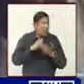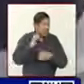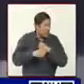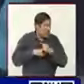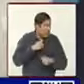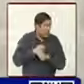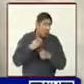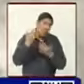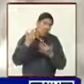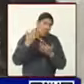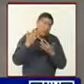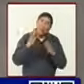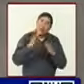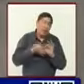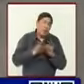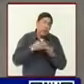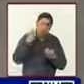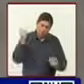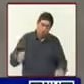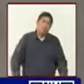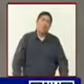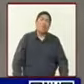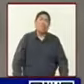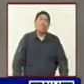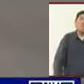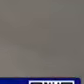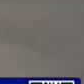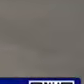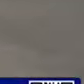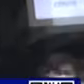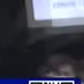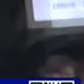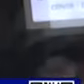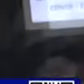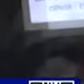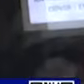año esperan superar esa cifra.